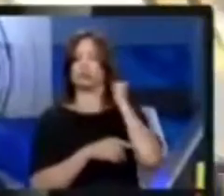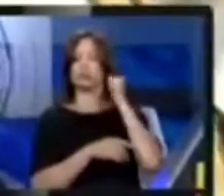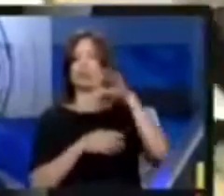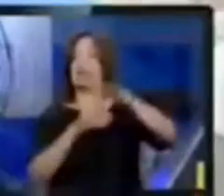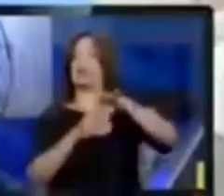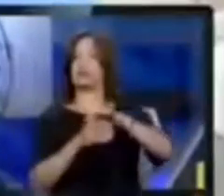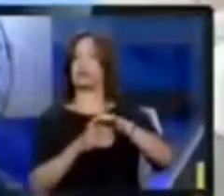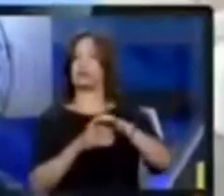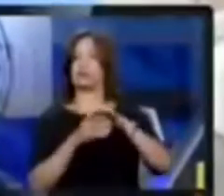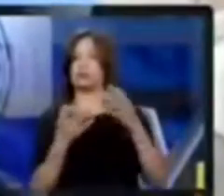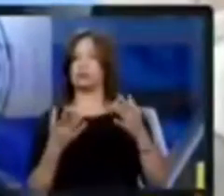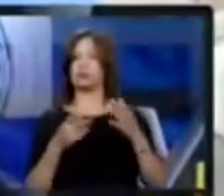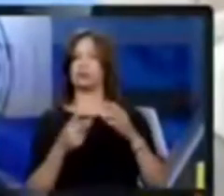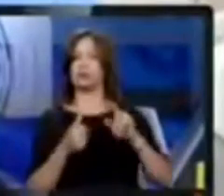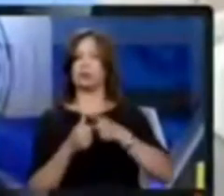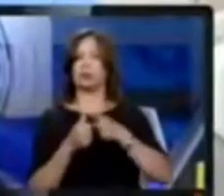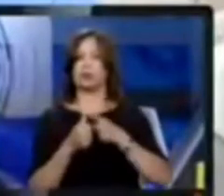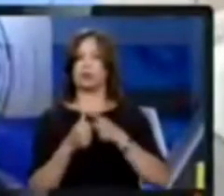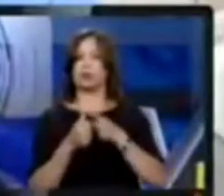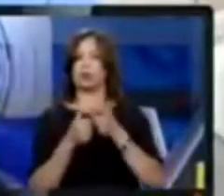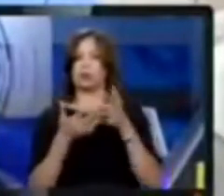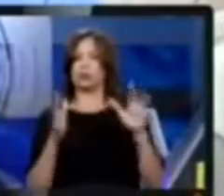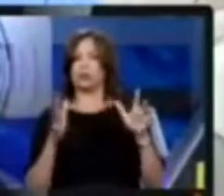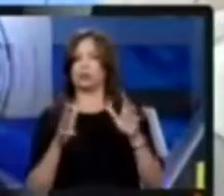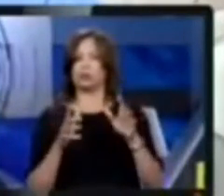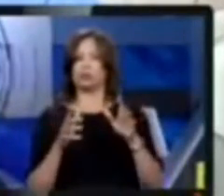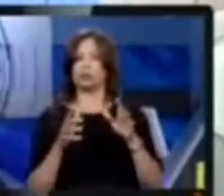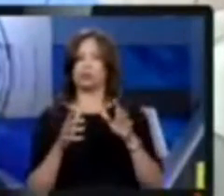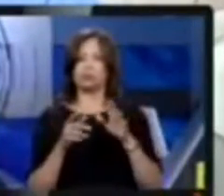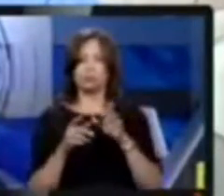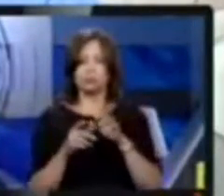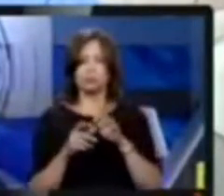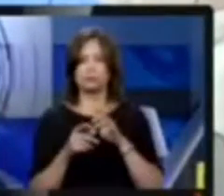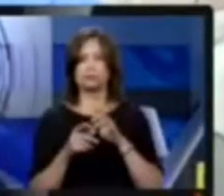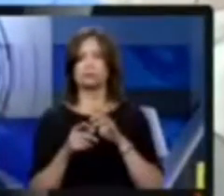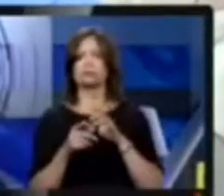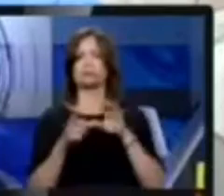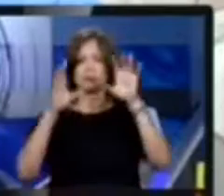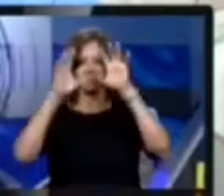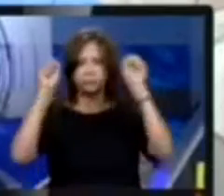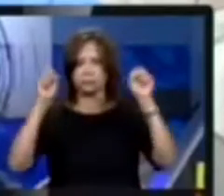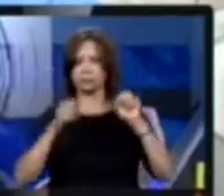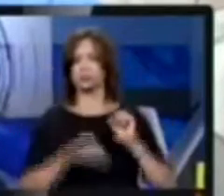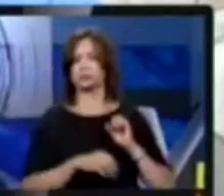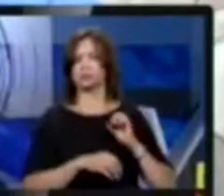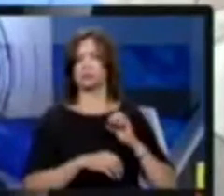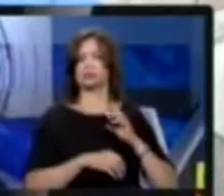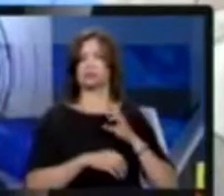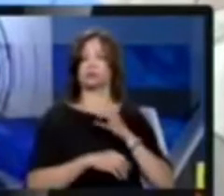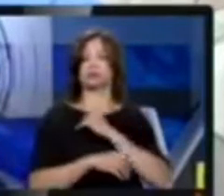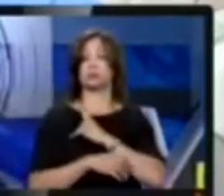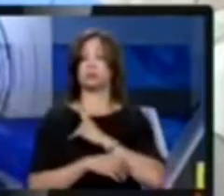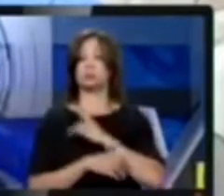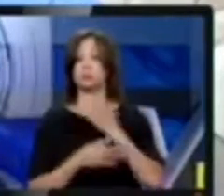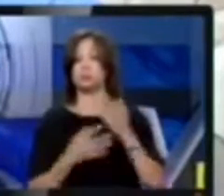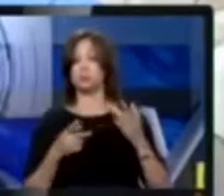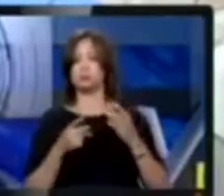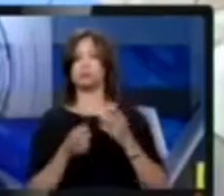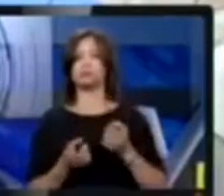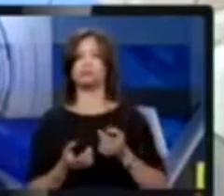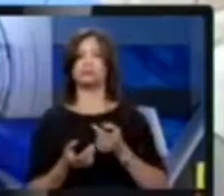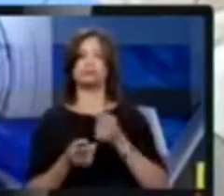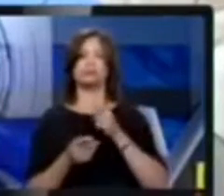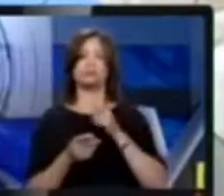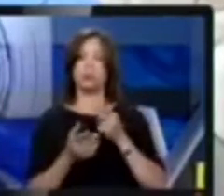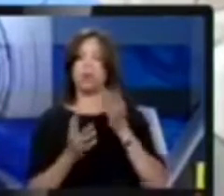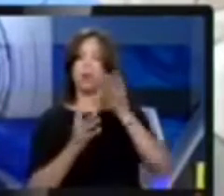las votaciones. El primero que no me daba la palabra era el presidente de la Cámara. Muchas